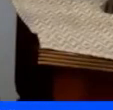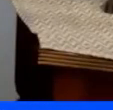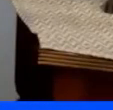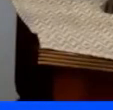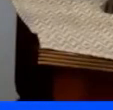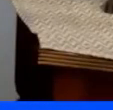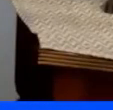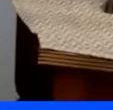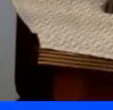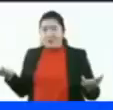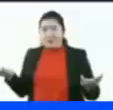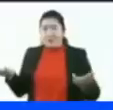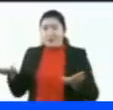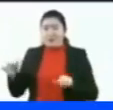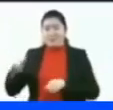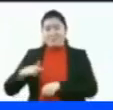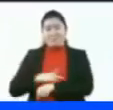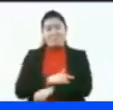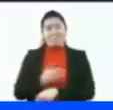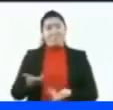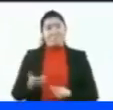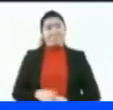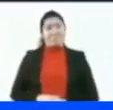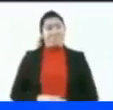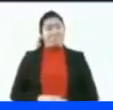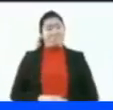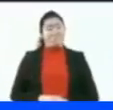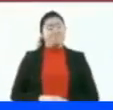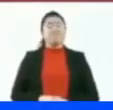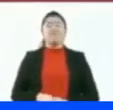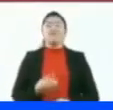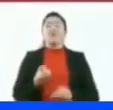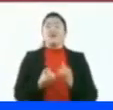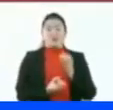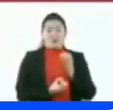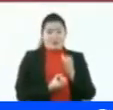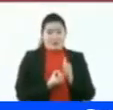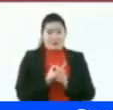vemos y la escuchamos. El nuevo aeropuerto Felipe Ángeles tiene